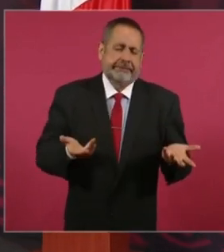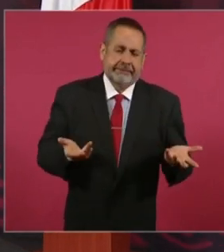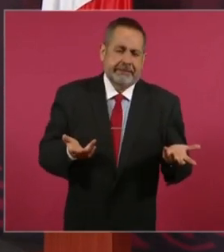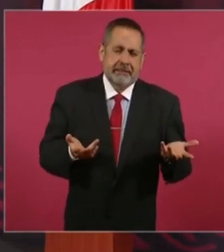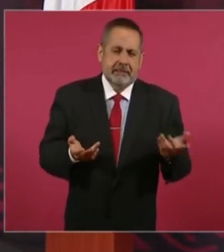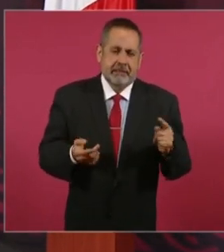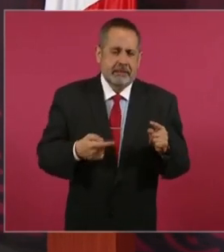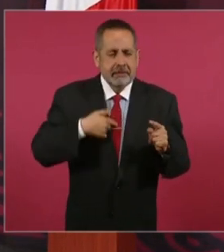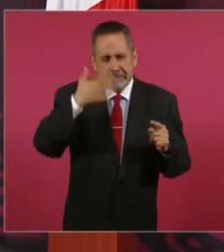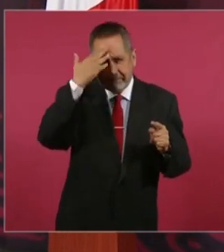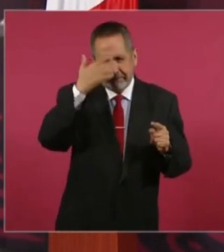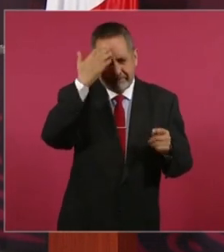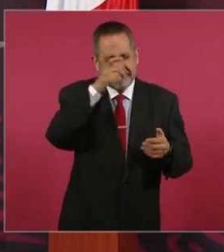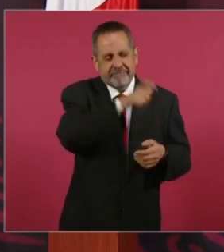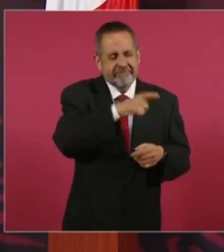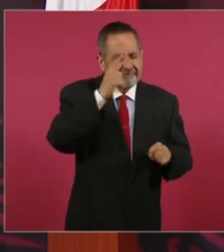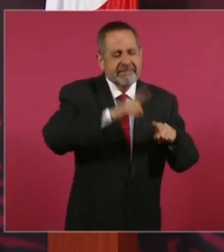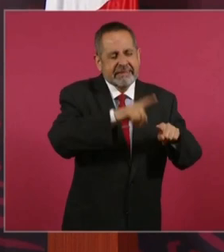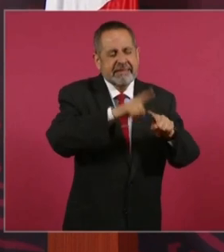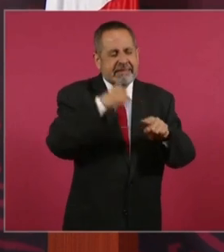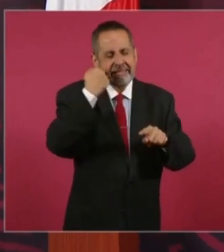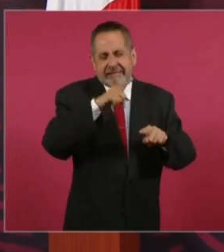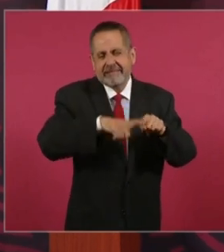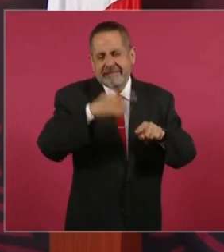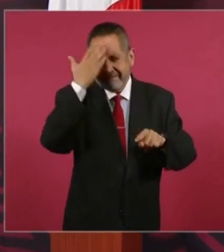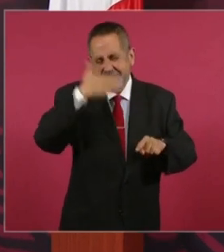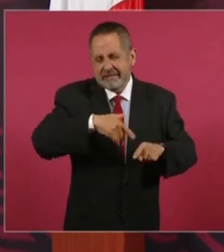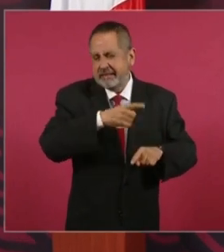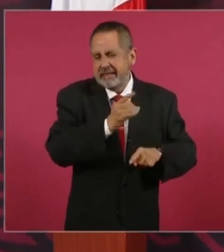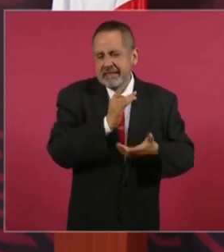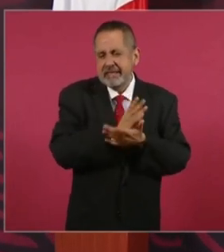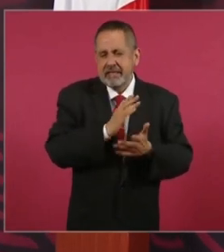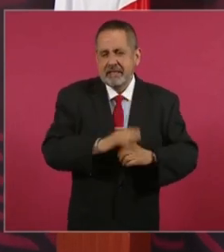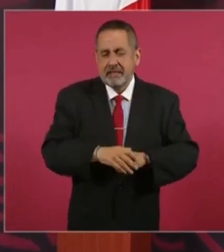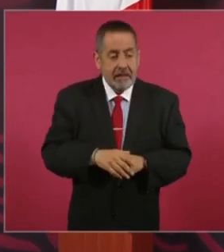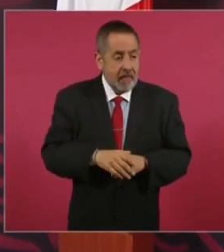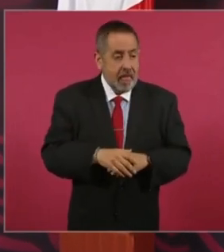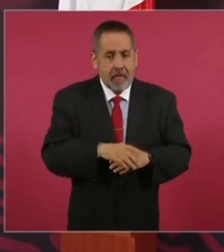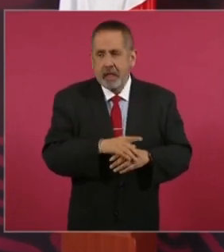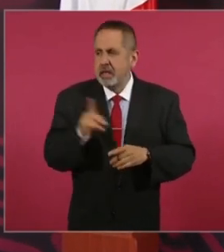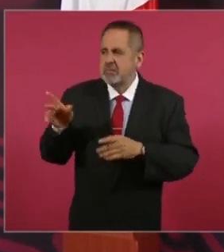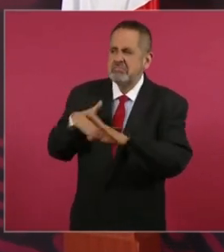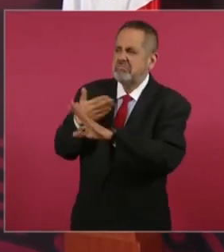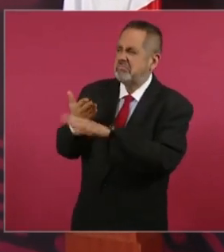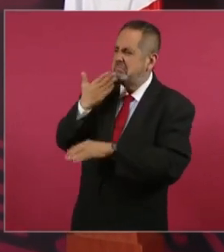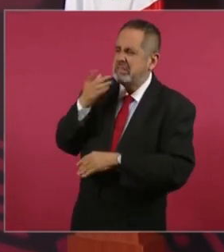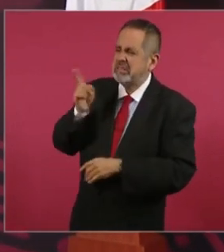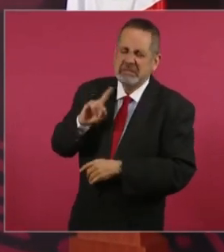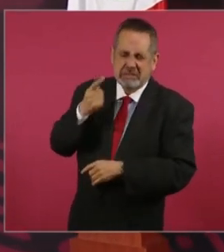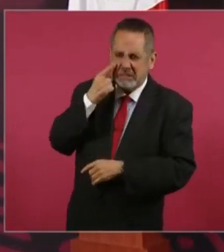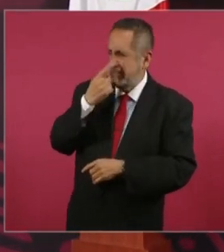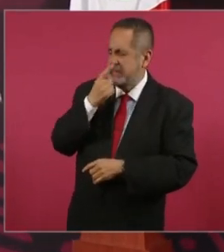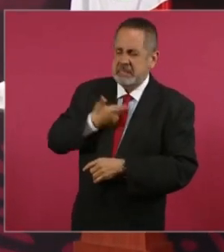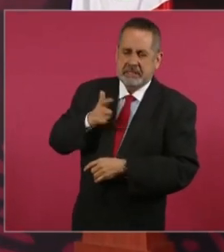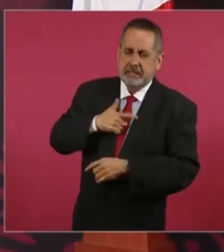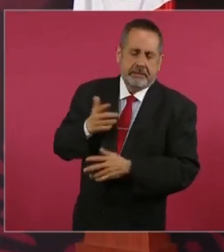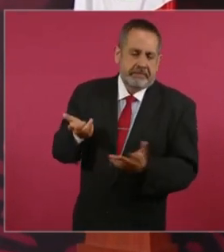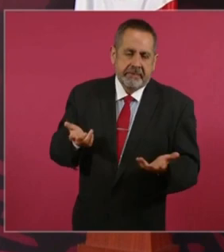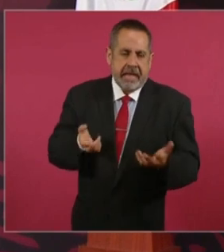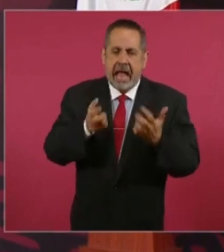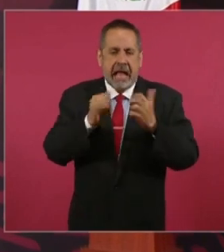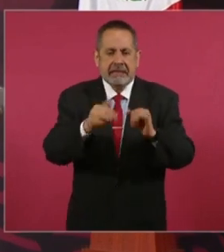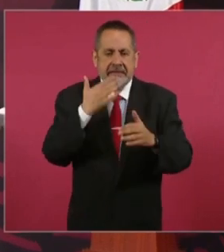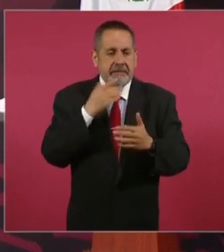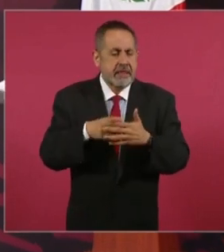que además ya sé quiénes son los que se equivocan este que no nos ven con buenos ojos porque además así es